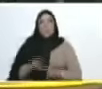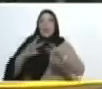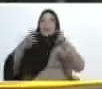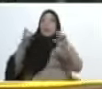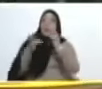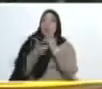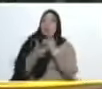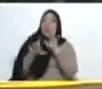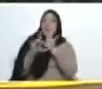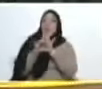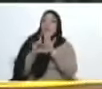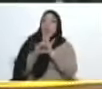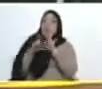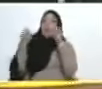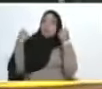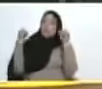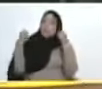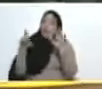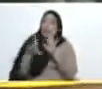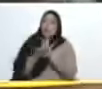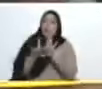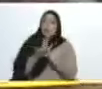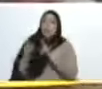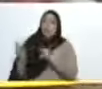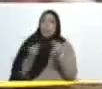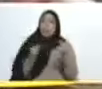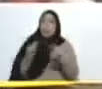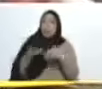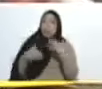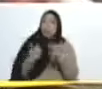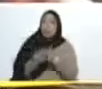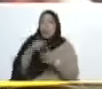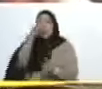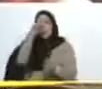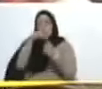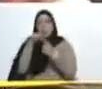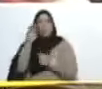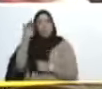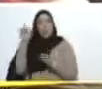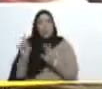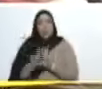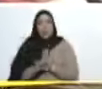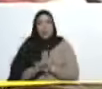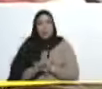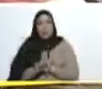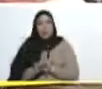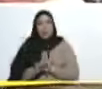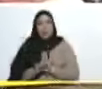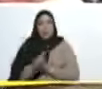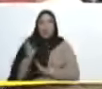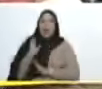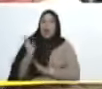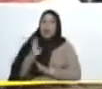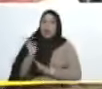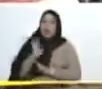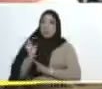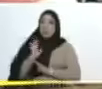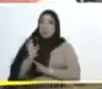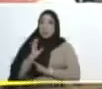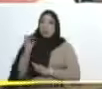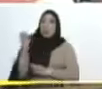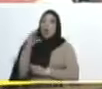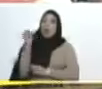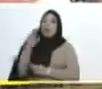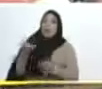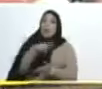técnica legislativa y en materia del devenir, del camino que siguen las leyes. Ya la Asamblea Nacional cumplió con el